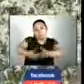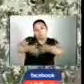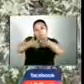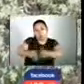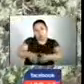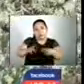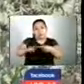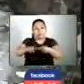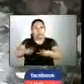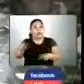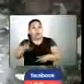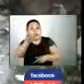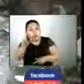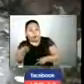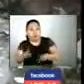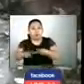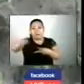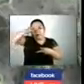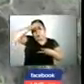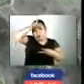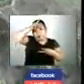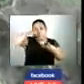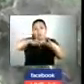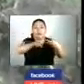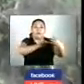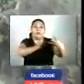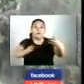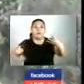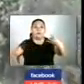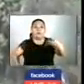de Japón, Alemania y también de aquí El Salvador.